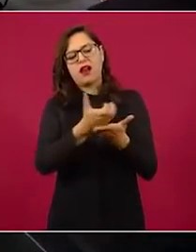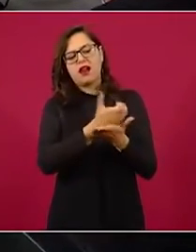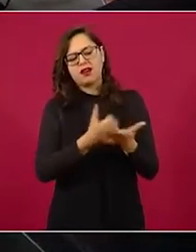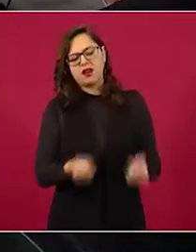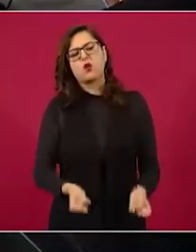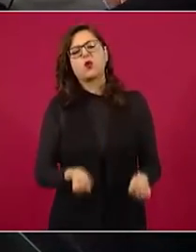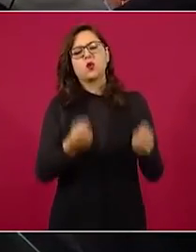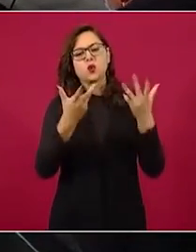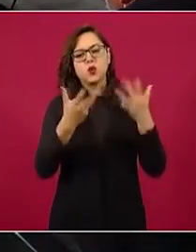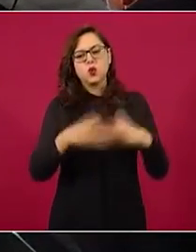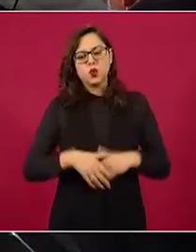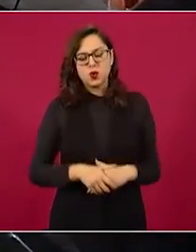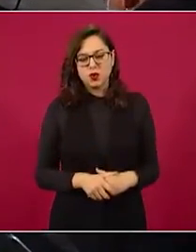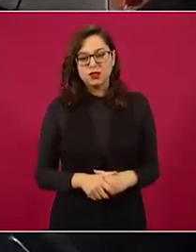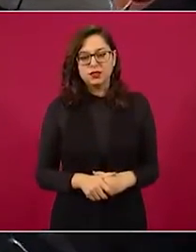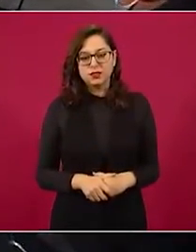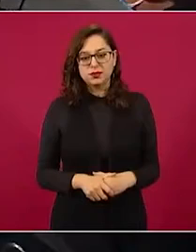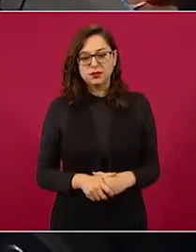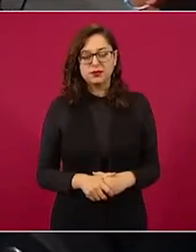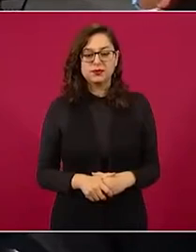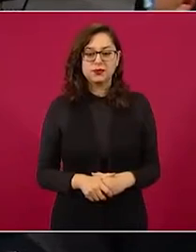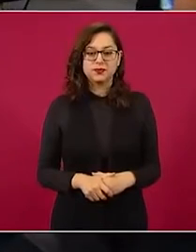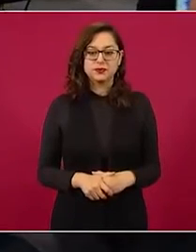A lo mejor